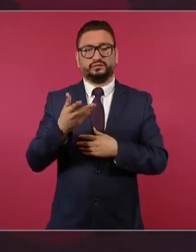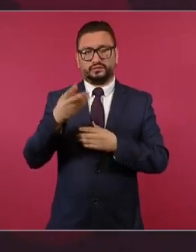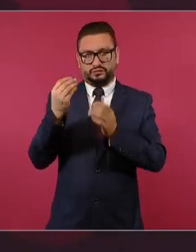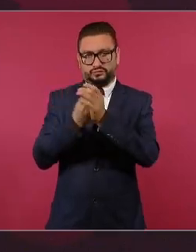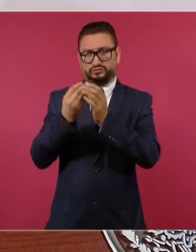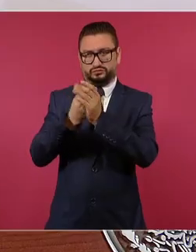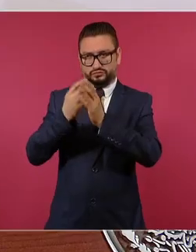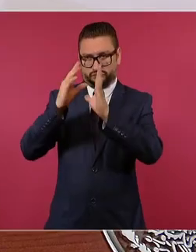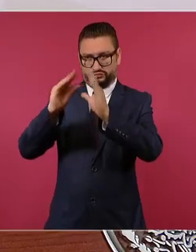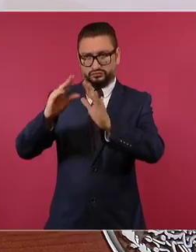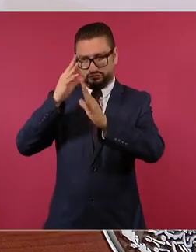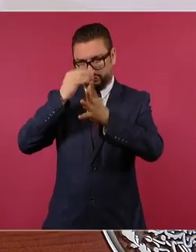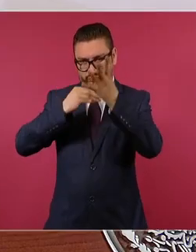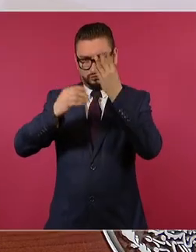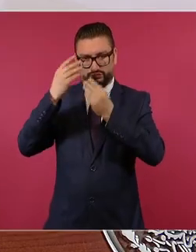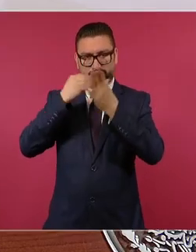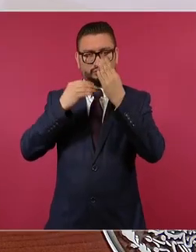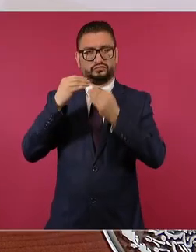formarlos.